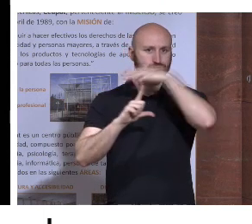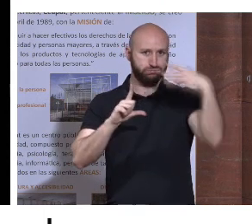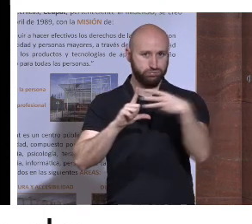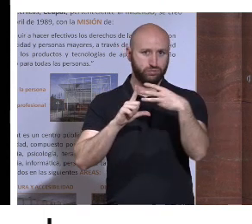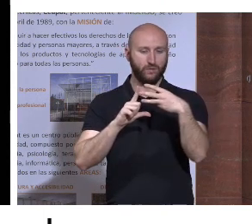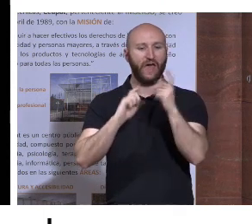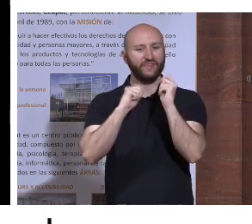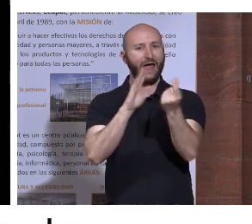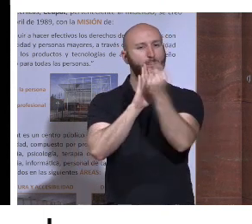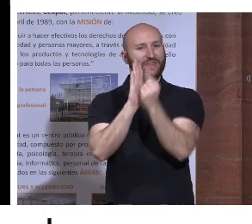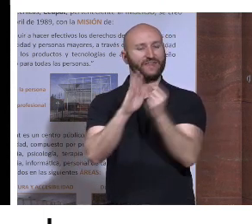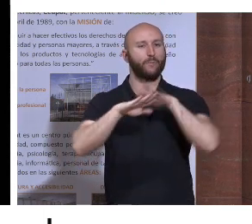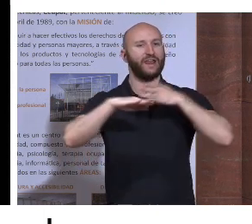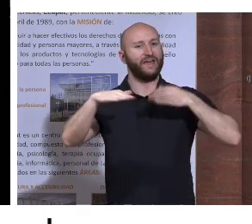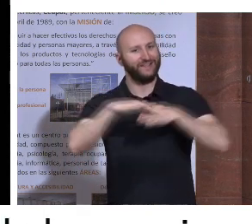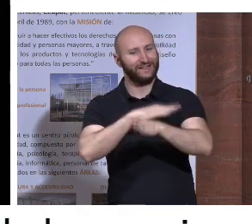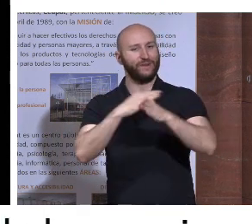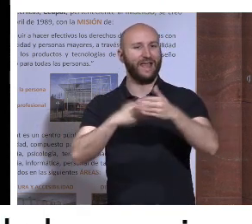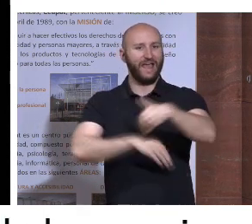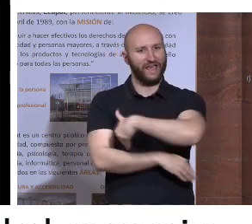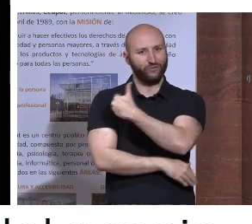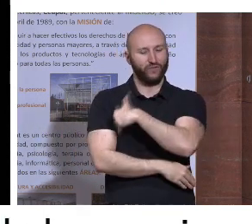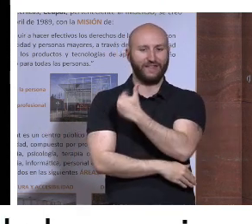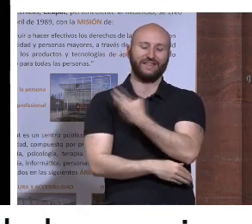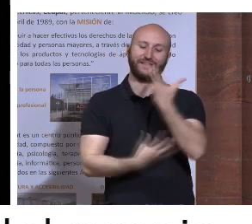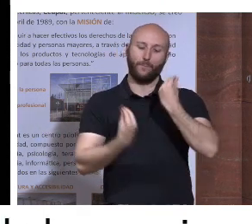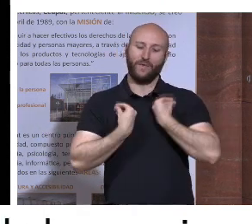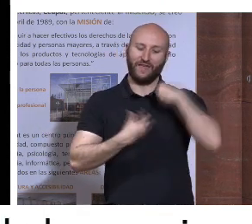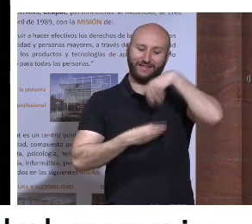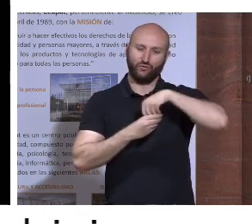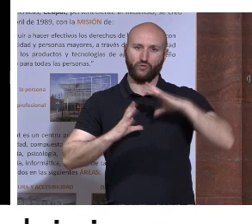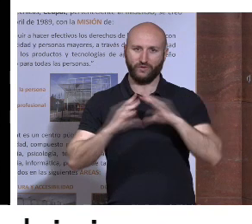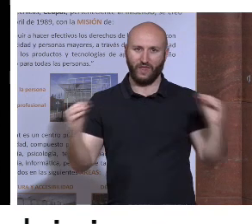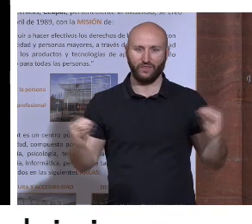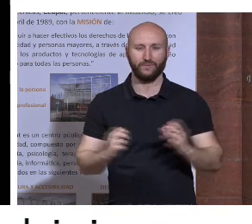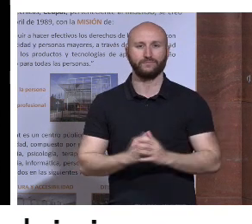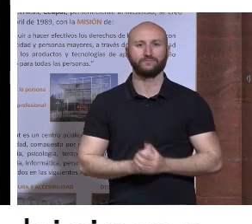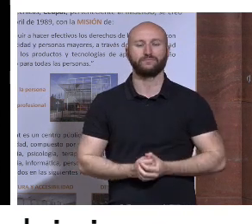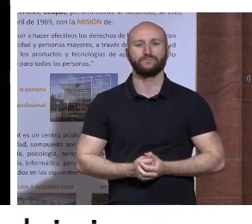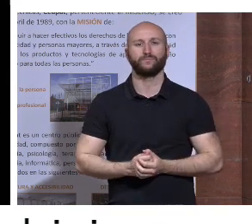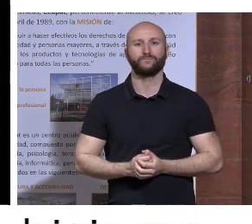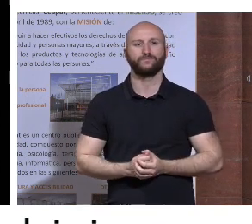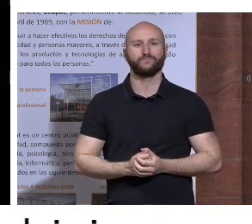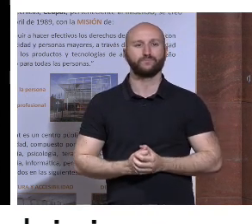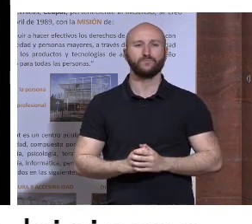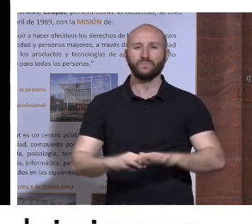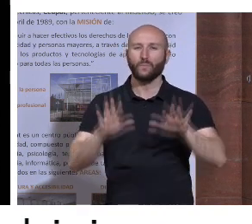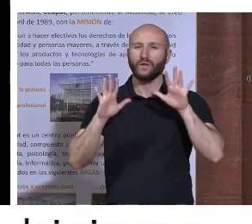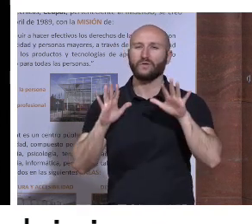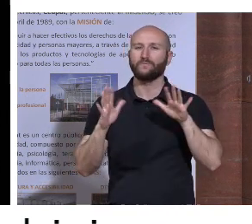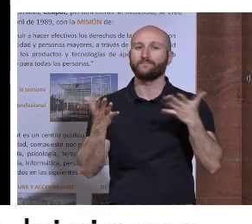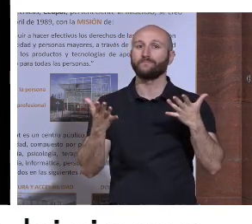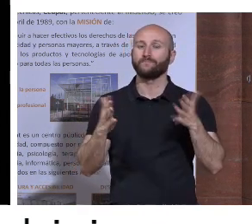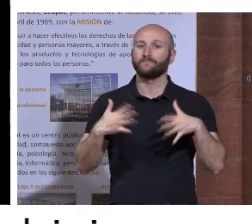medidas que hicieran más accesible para los estudiantes la vida en la universidad. Pero hubo un momento en que las